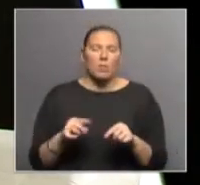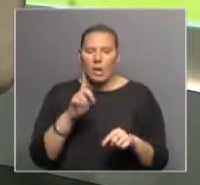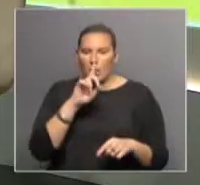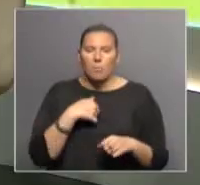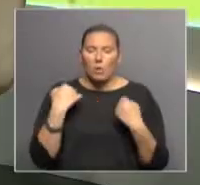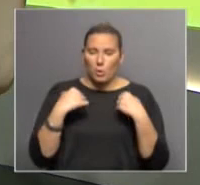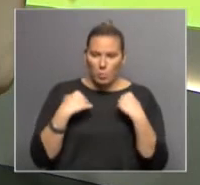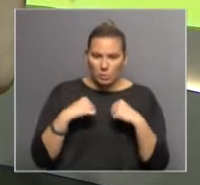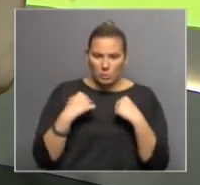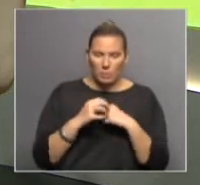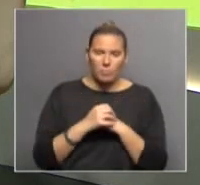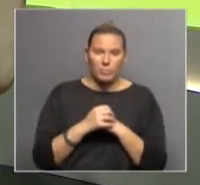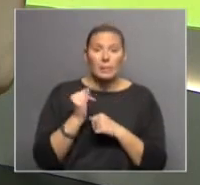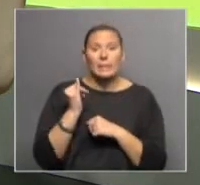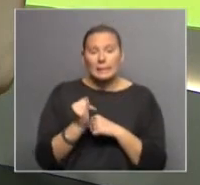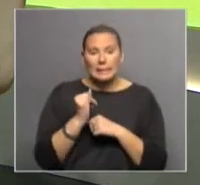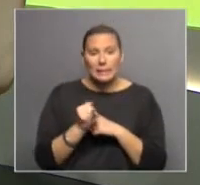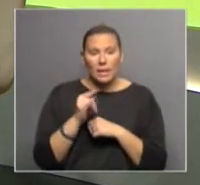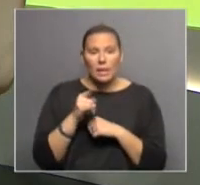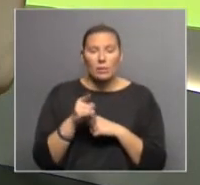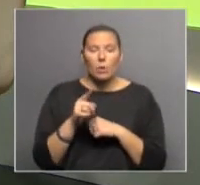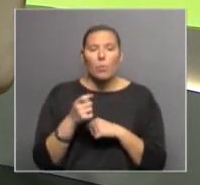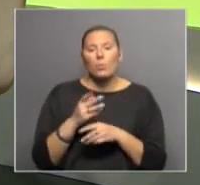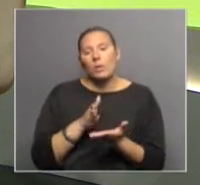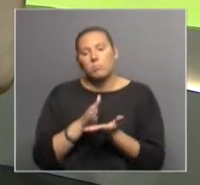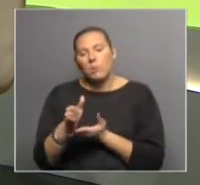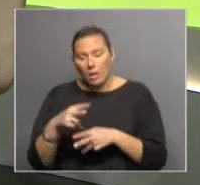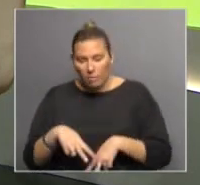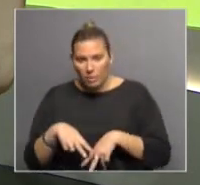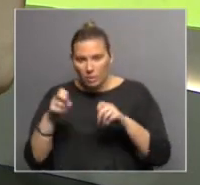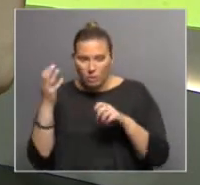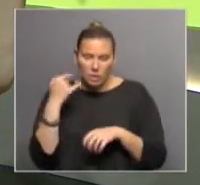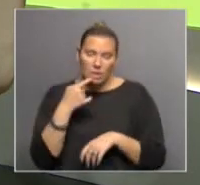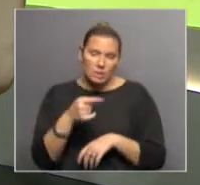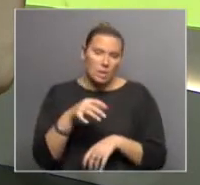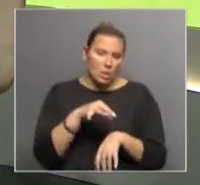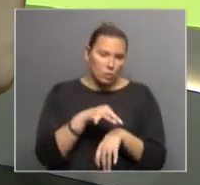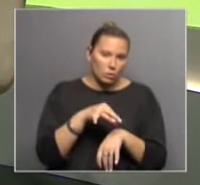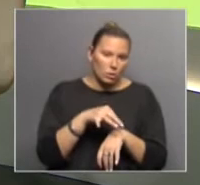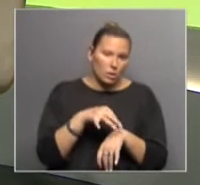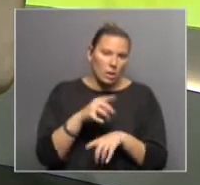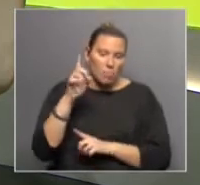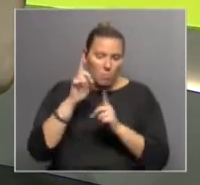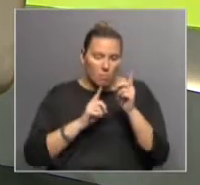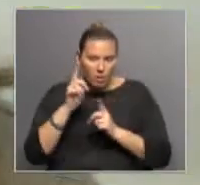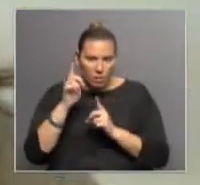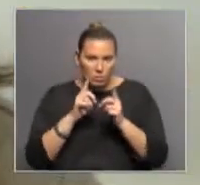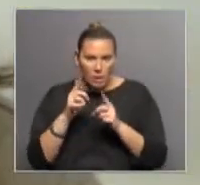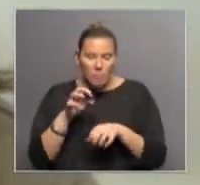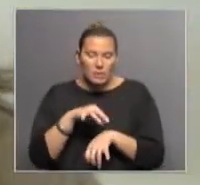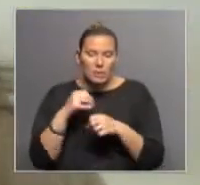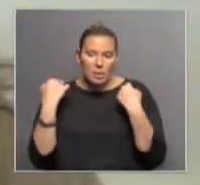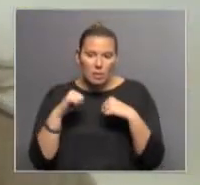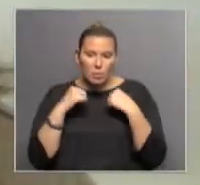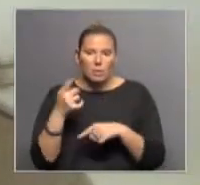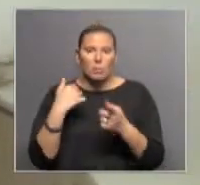ingreso. Exactamente. Esta es una de las líneas de investigación, como decía Sofía, de la Cátedra de Medicina del Deporte, pero